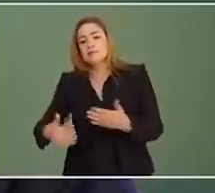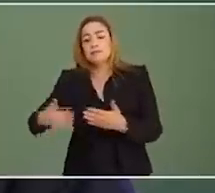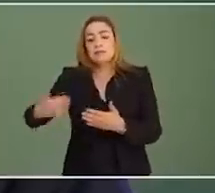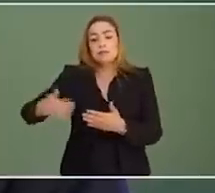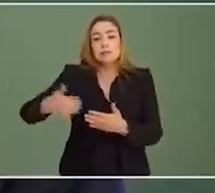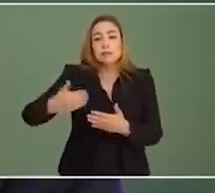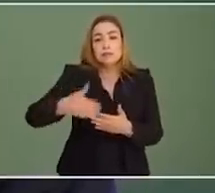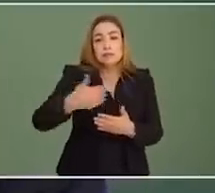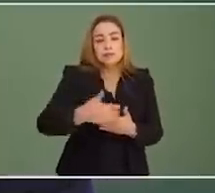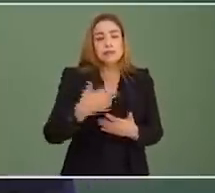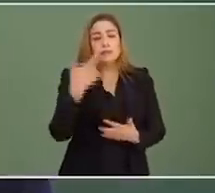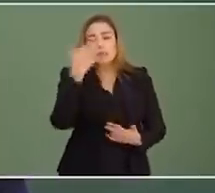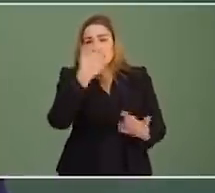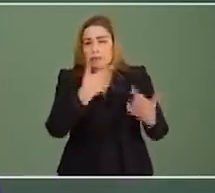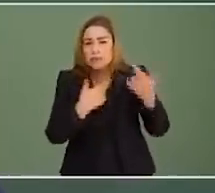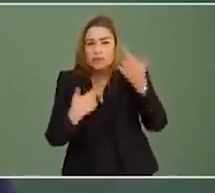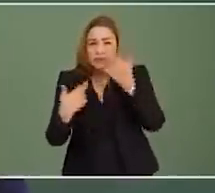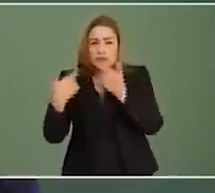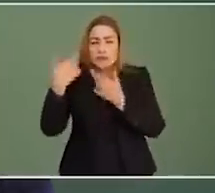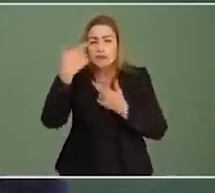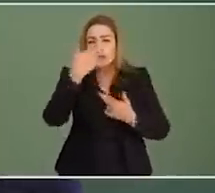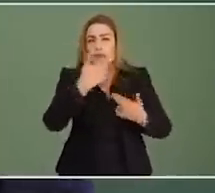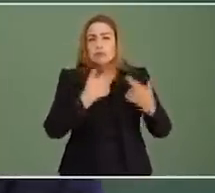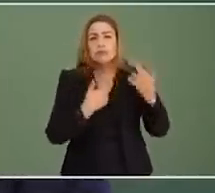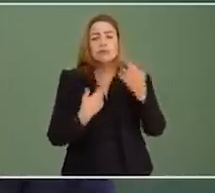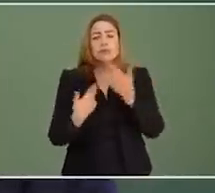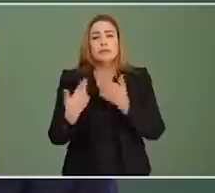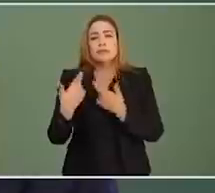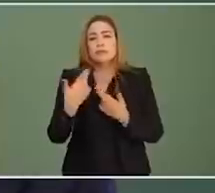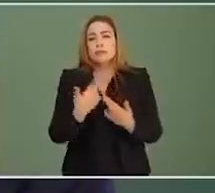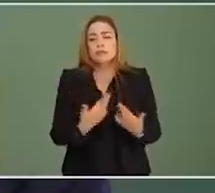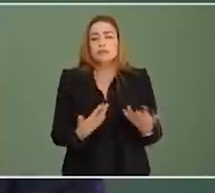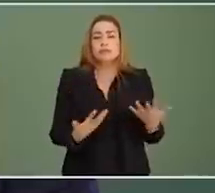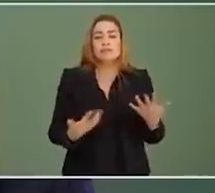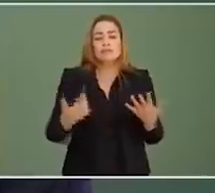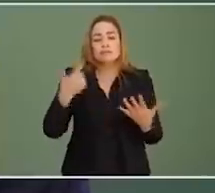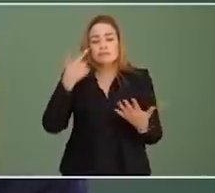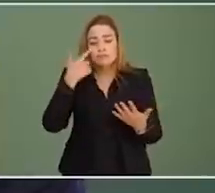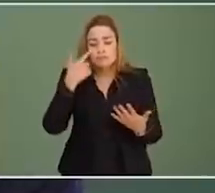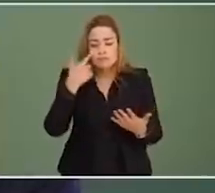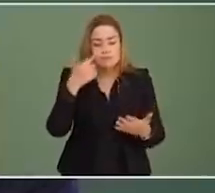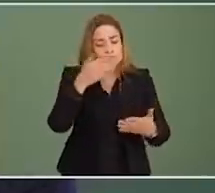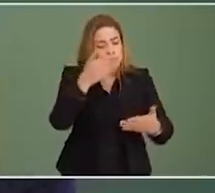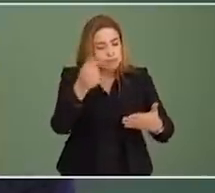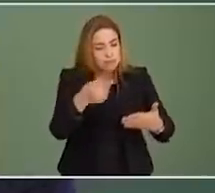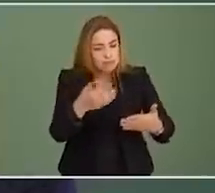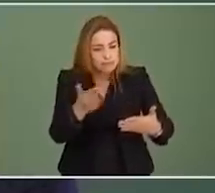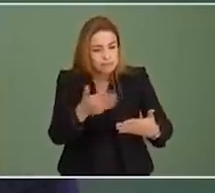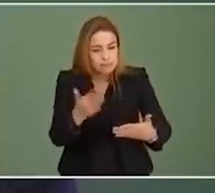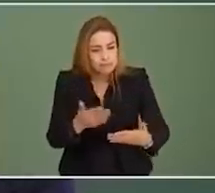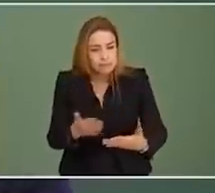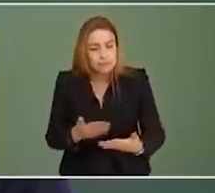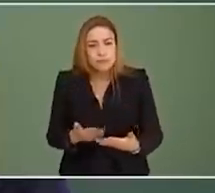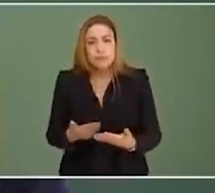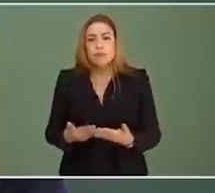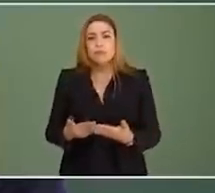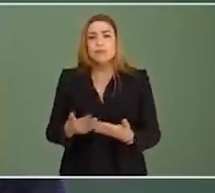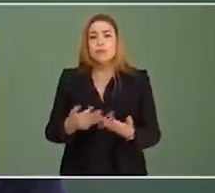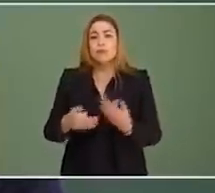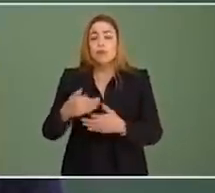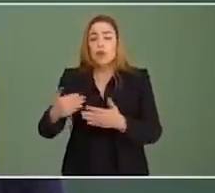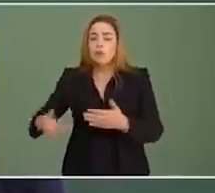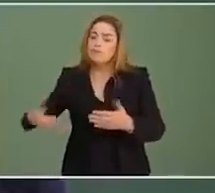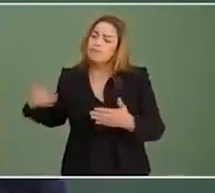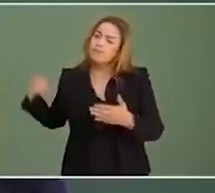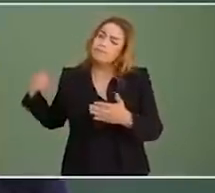análisis de revisión de las trayectorias de las mujeres